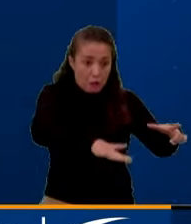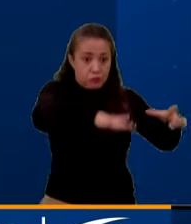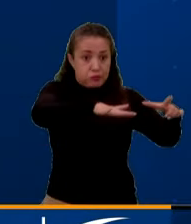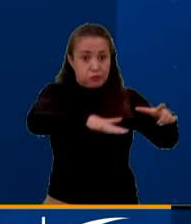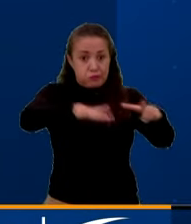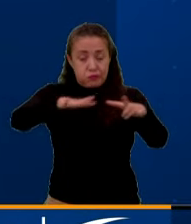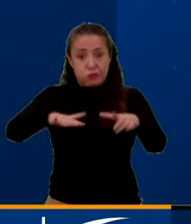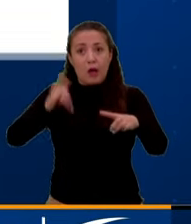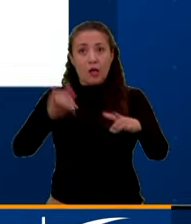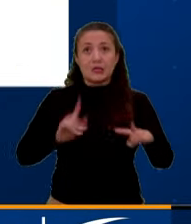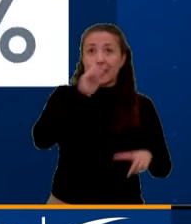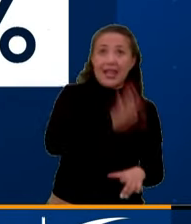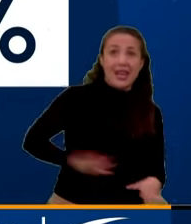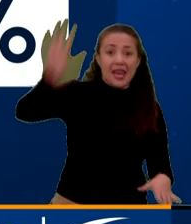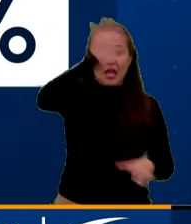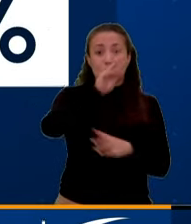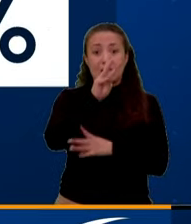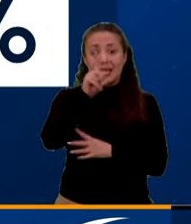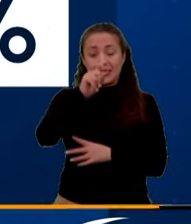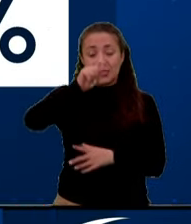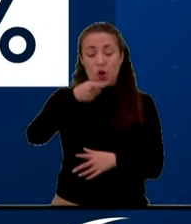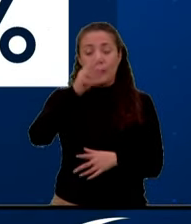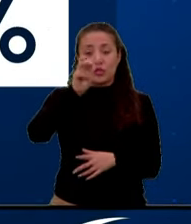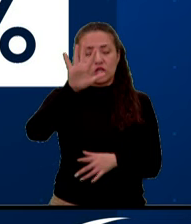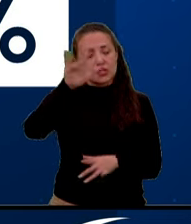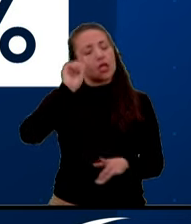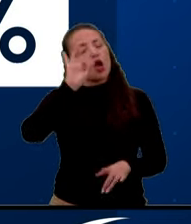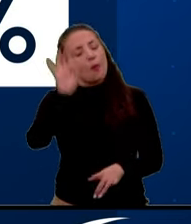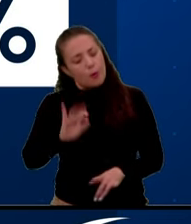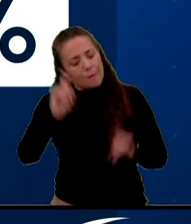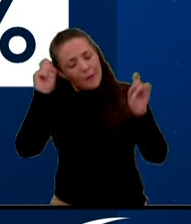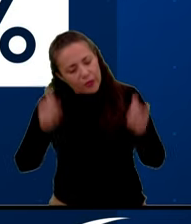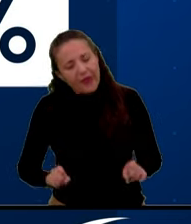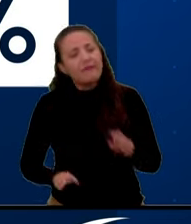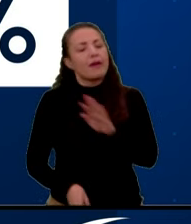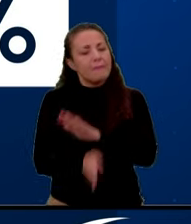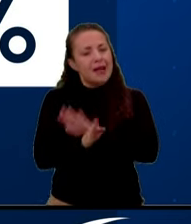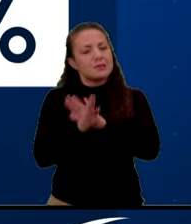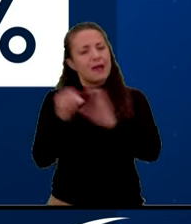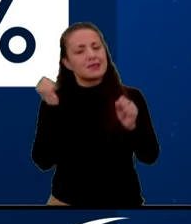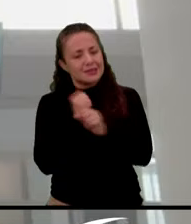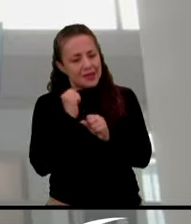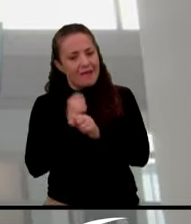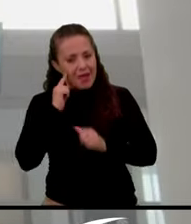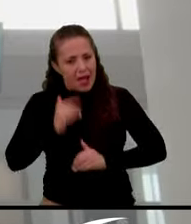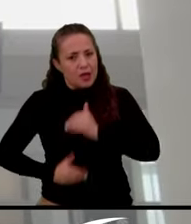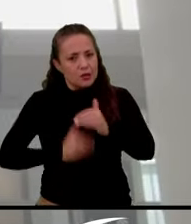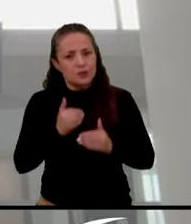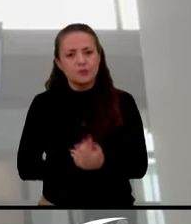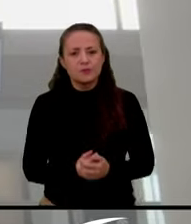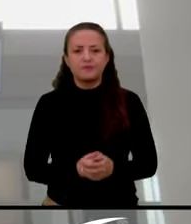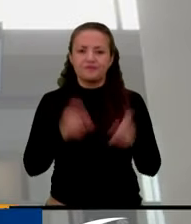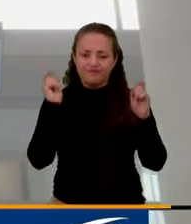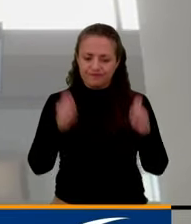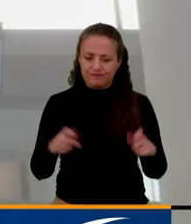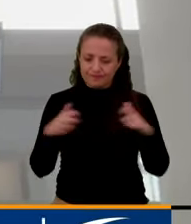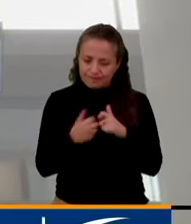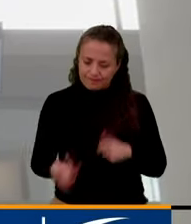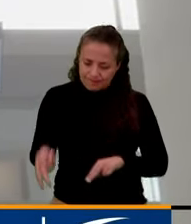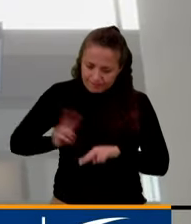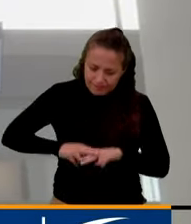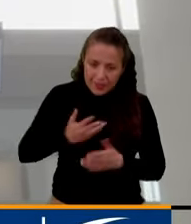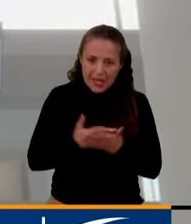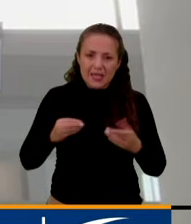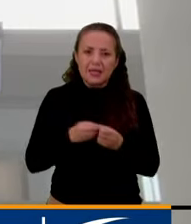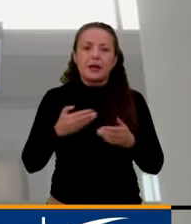del 36,85%, hay que seguir trabajando en varias aristas. Buscando energías más firmes, ampliar nuestra